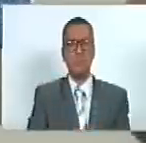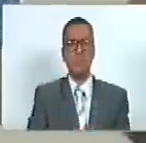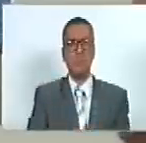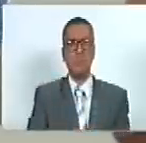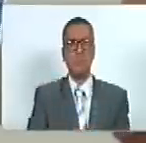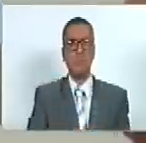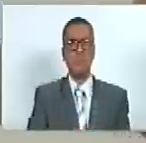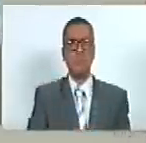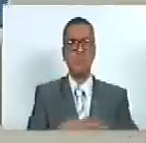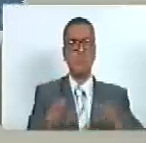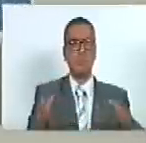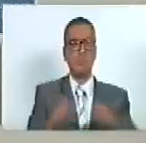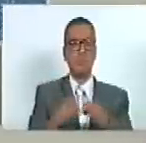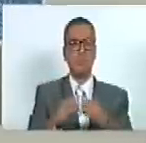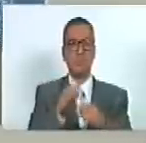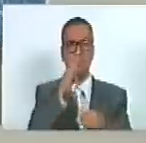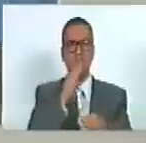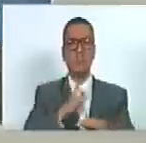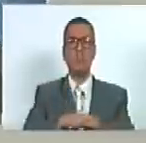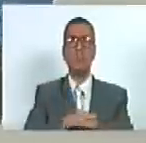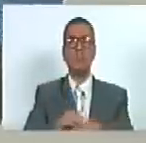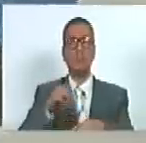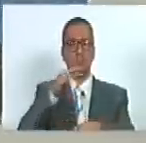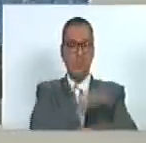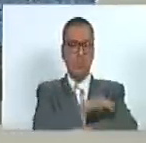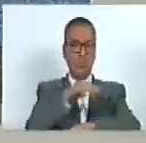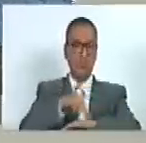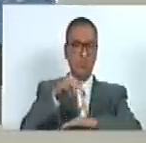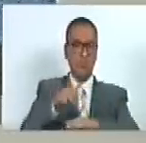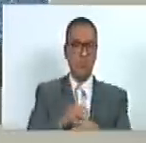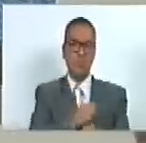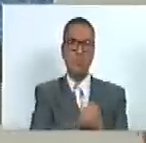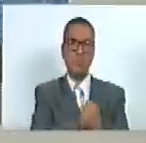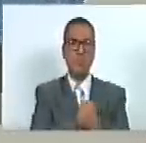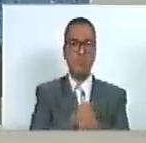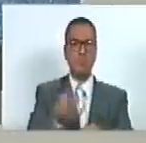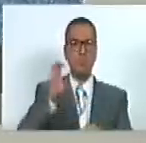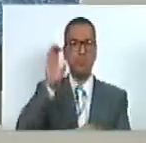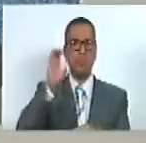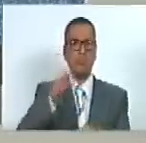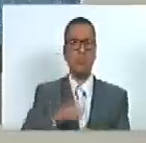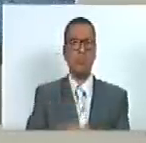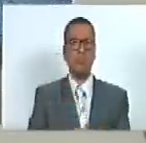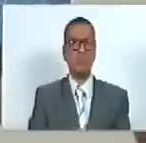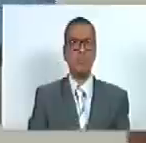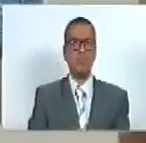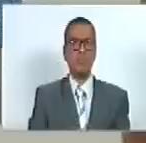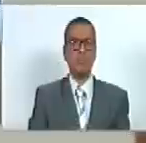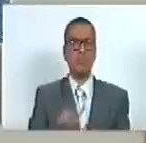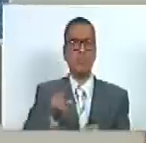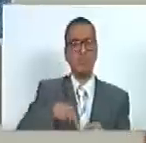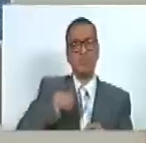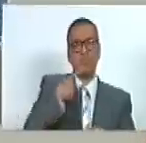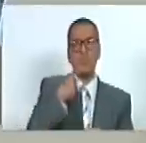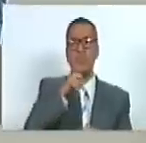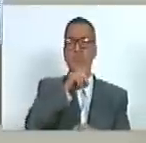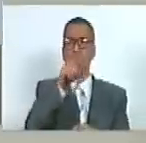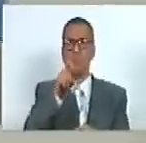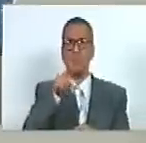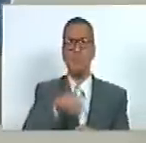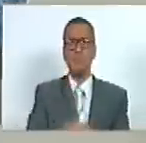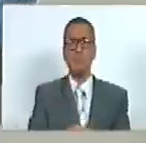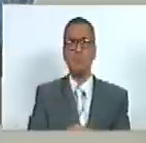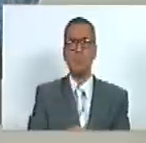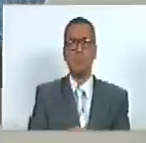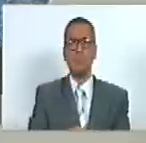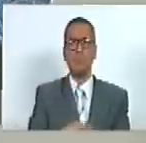de dotes como la honestidad, la moral, el amor a su patria, puede ser que Dios le haya preguntado: